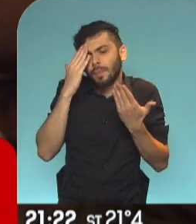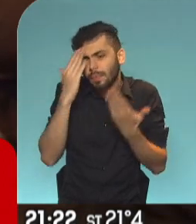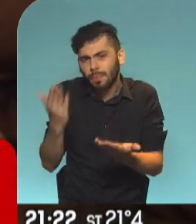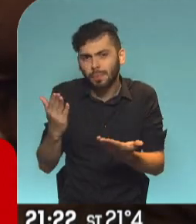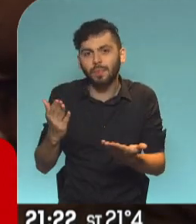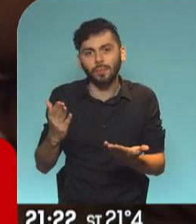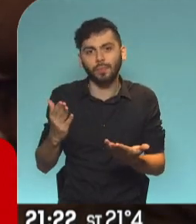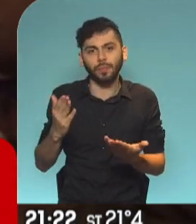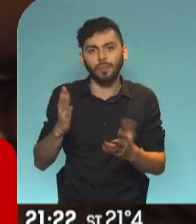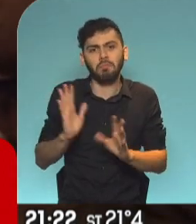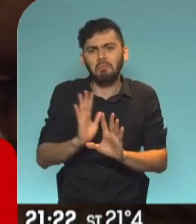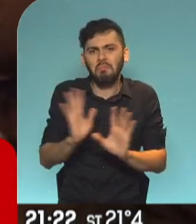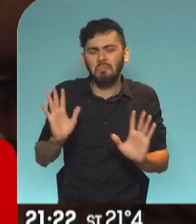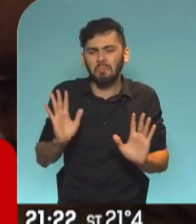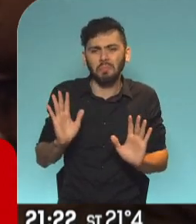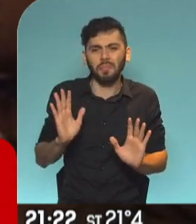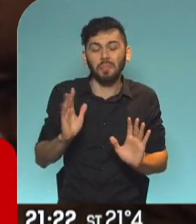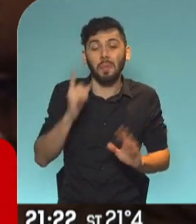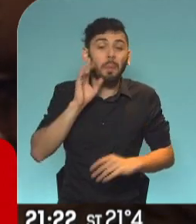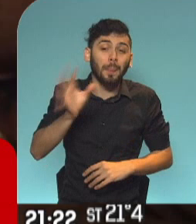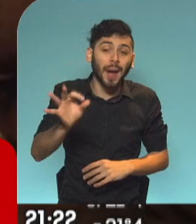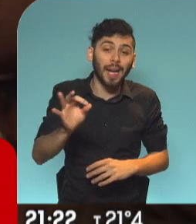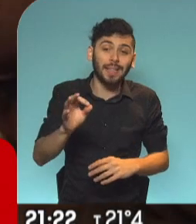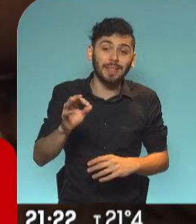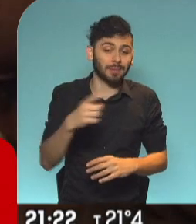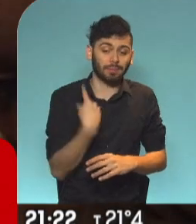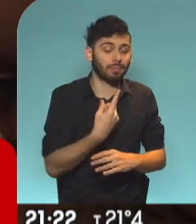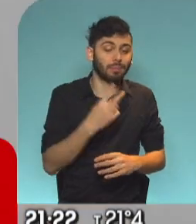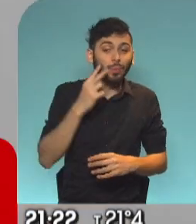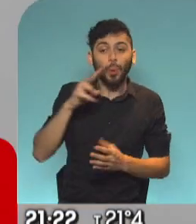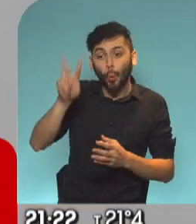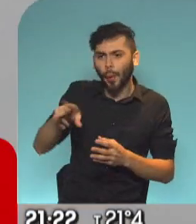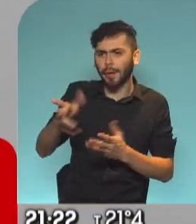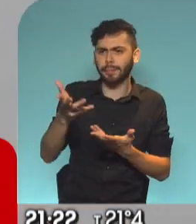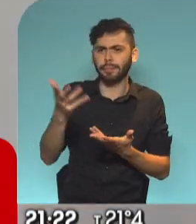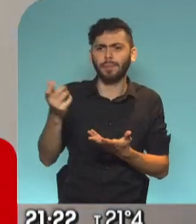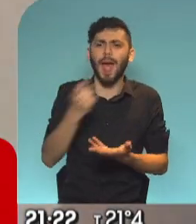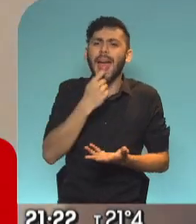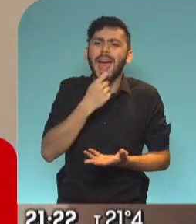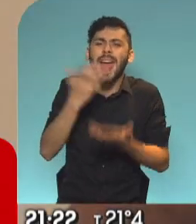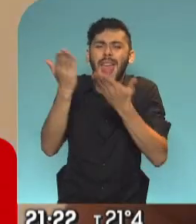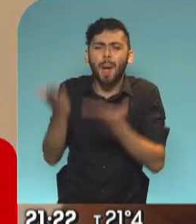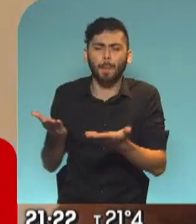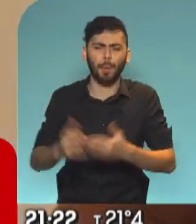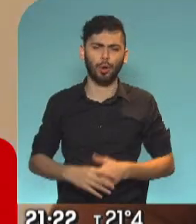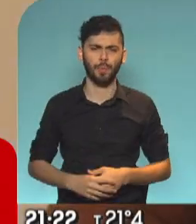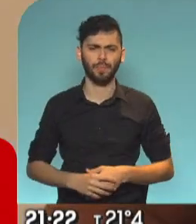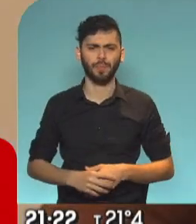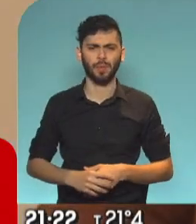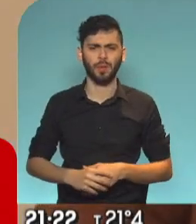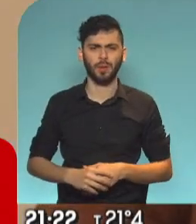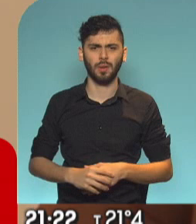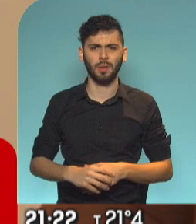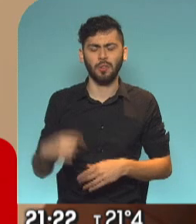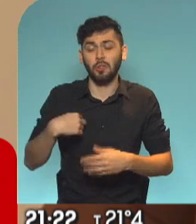y que sepas que te tenemos ahí como un modelo extraordinario. Uno acostumbrado a manejarse con